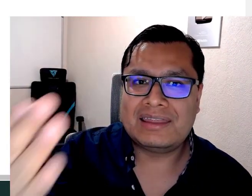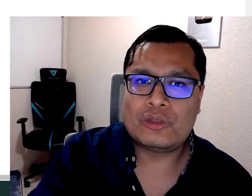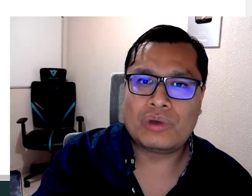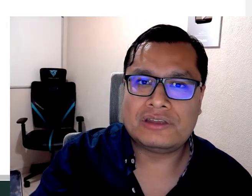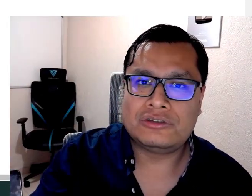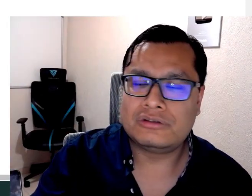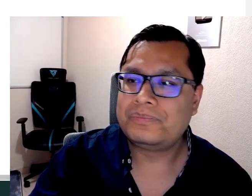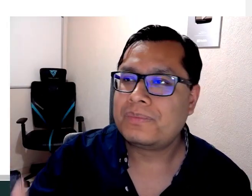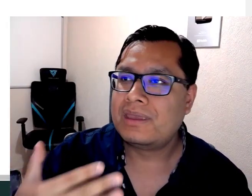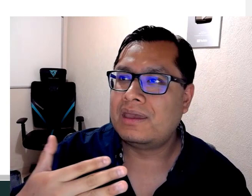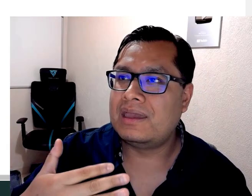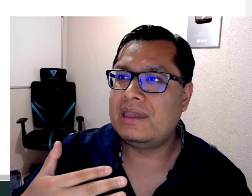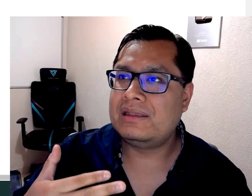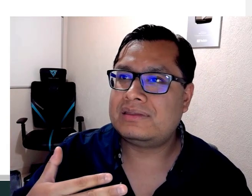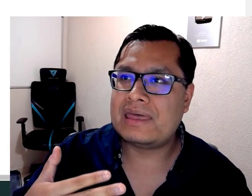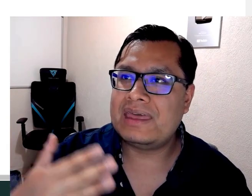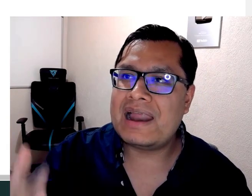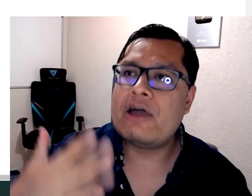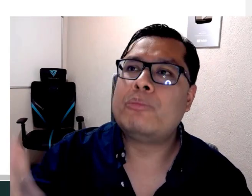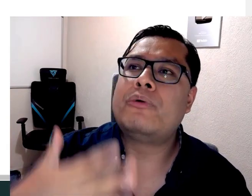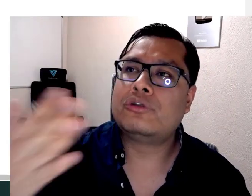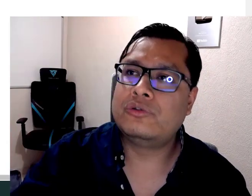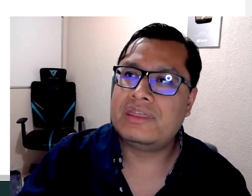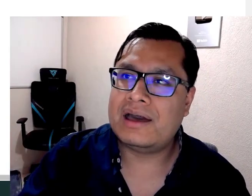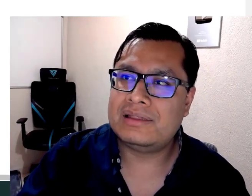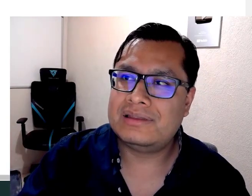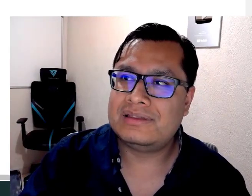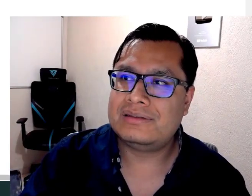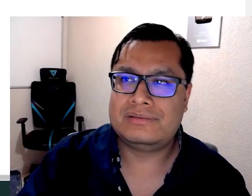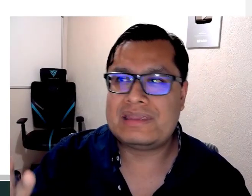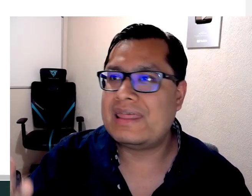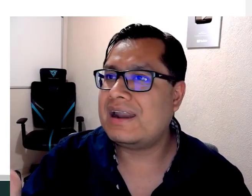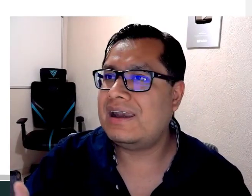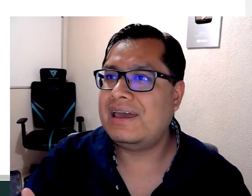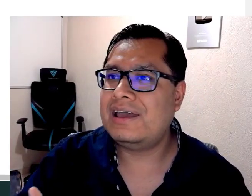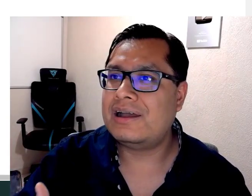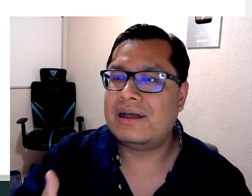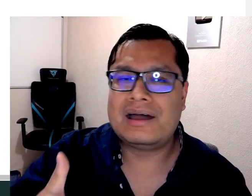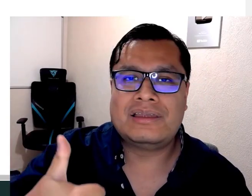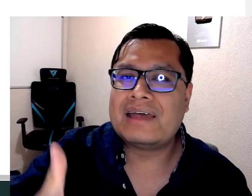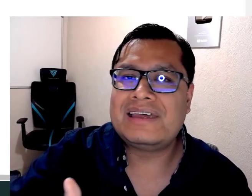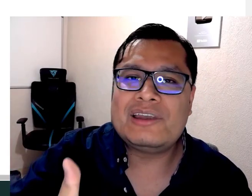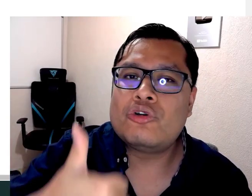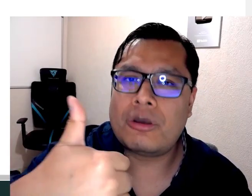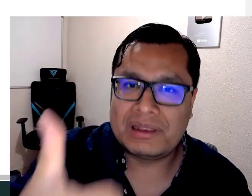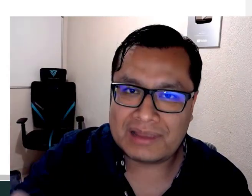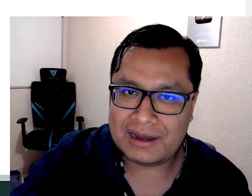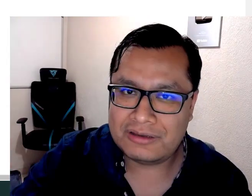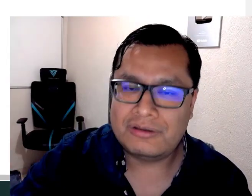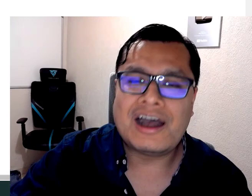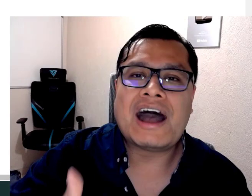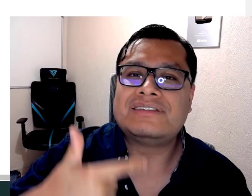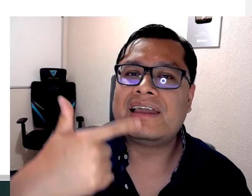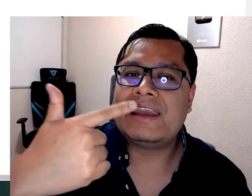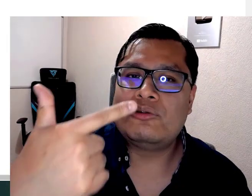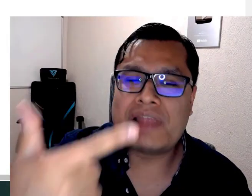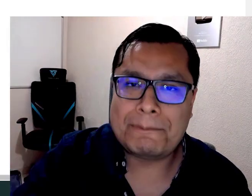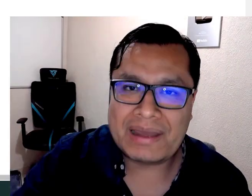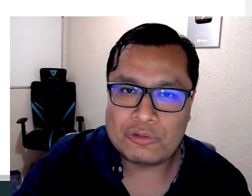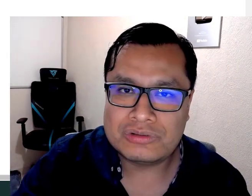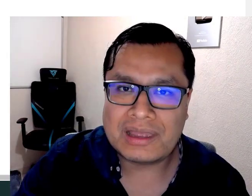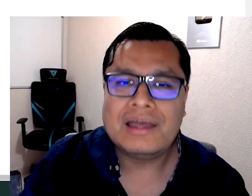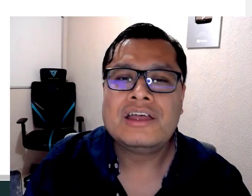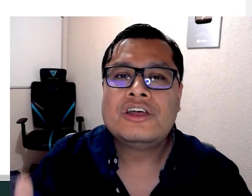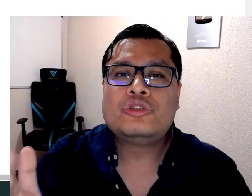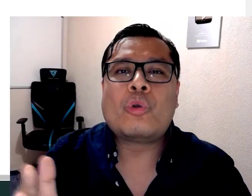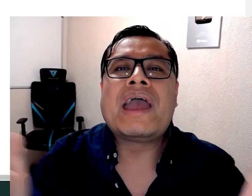secretaria de educación y te dieran la oportunidad de darle hacerle un comentario hacerle una